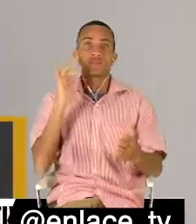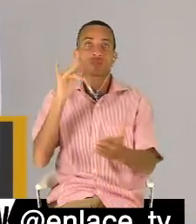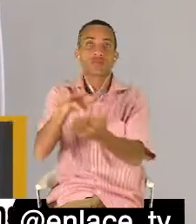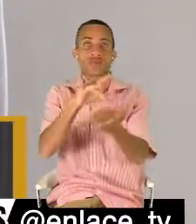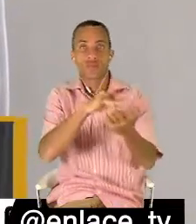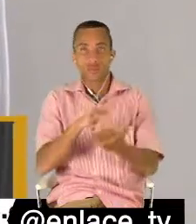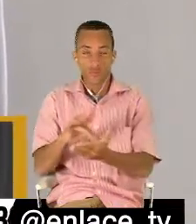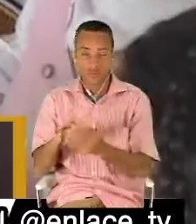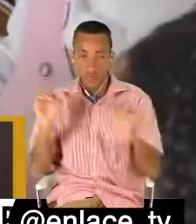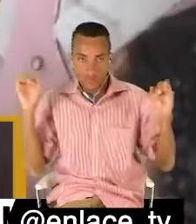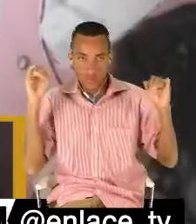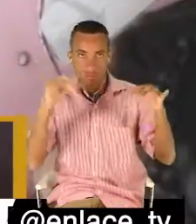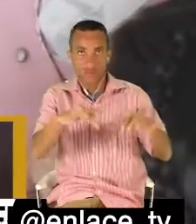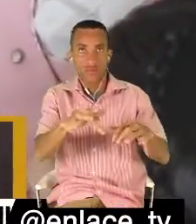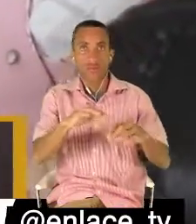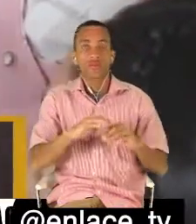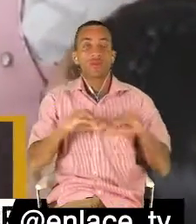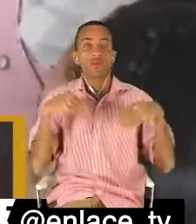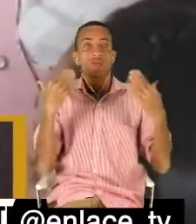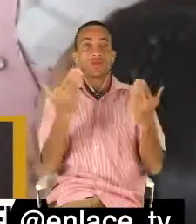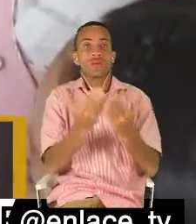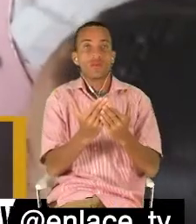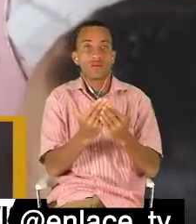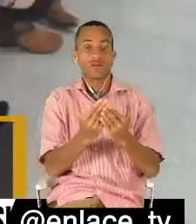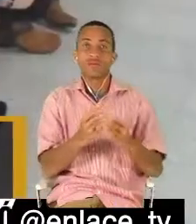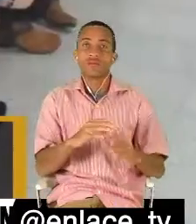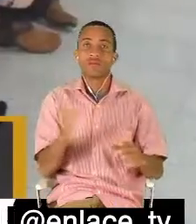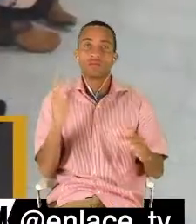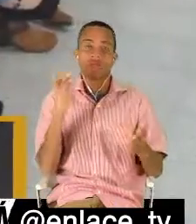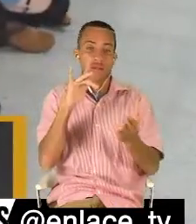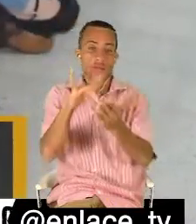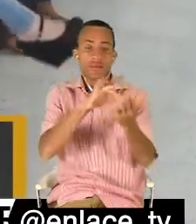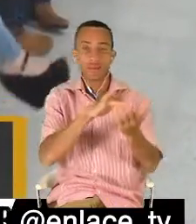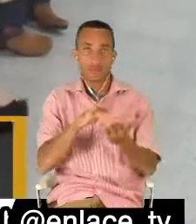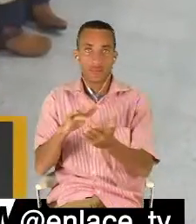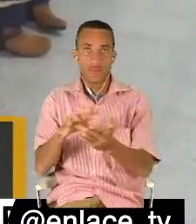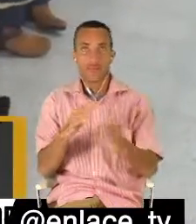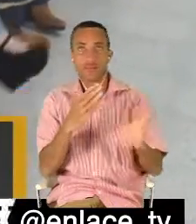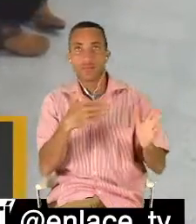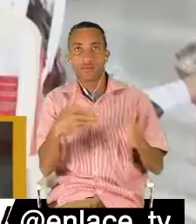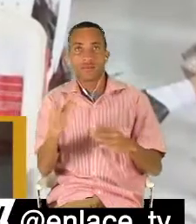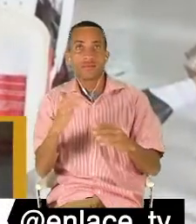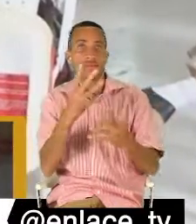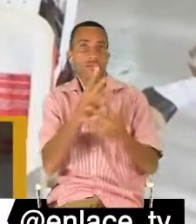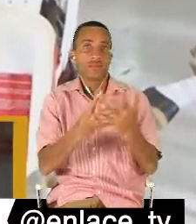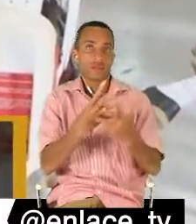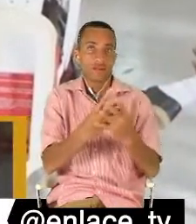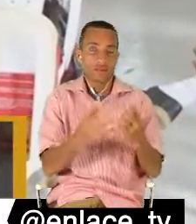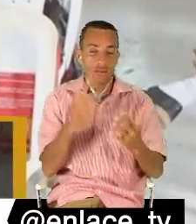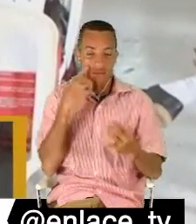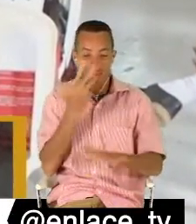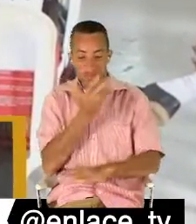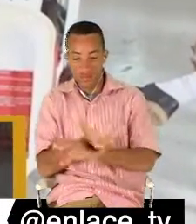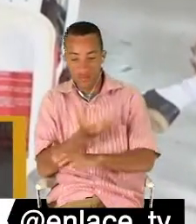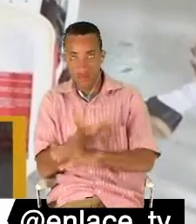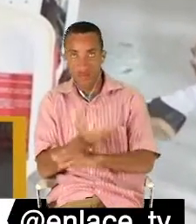se concentraron en el plantel educativo para participar de la jornada académica en asignaturas como matemáticas y ciencias